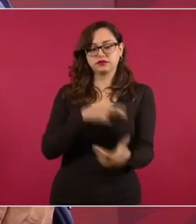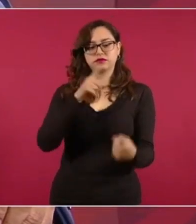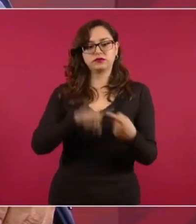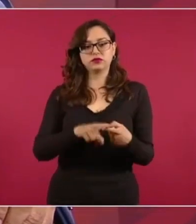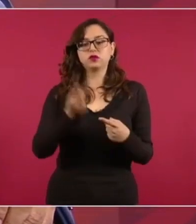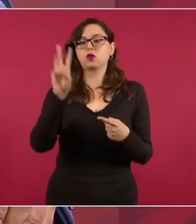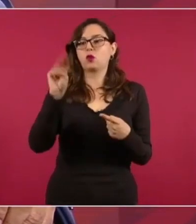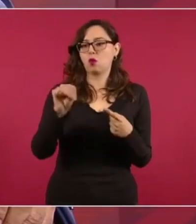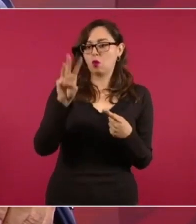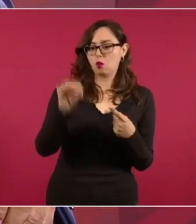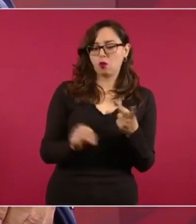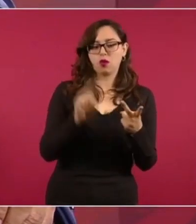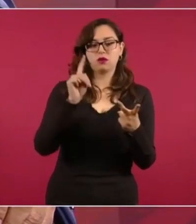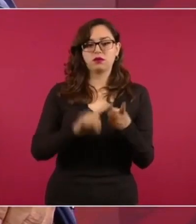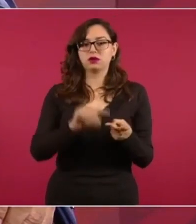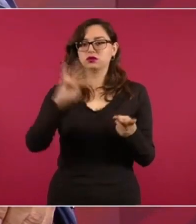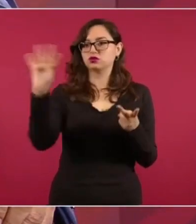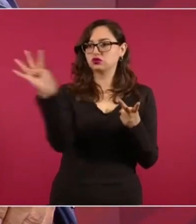Soriana y Chedraui.